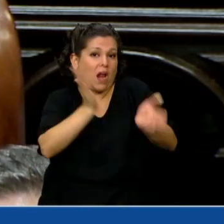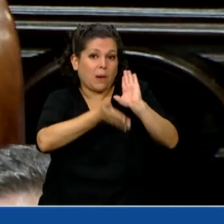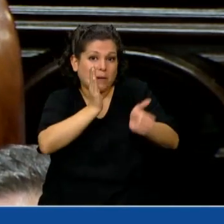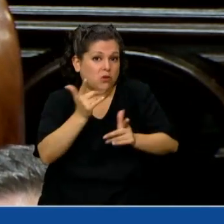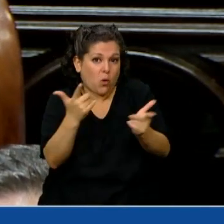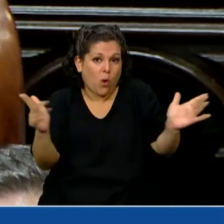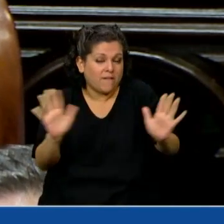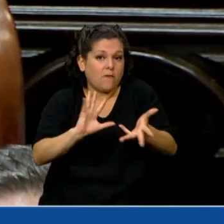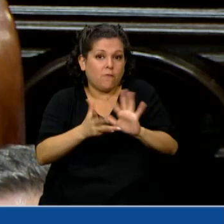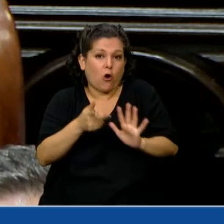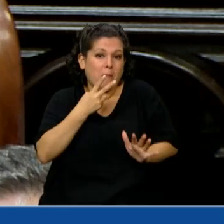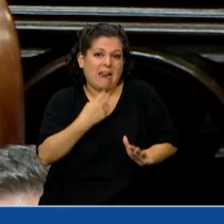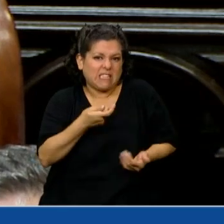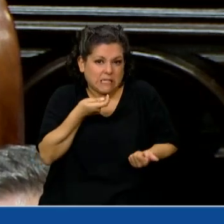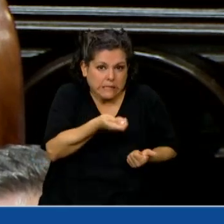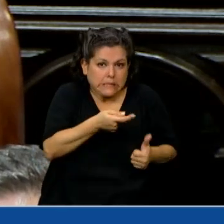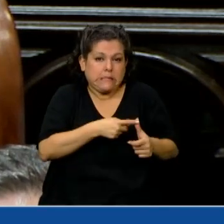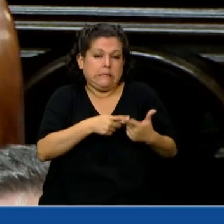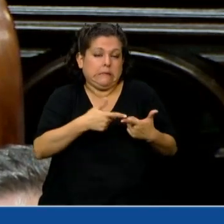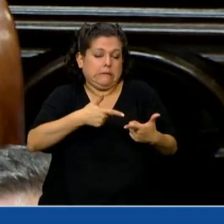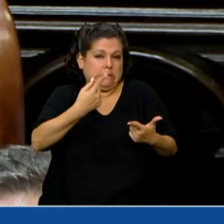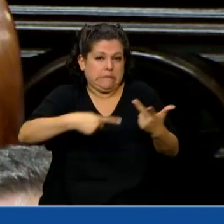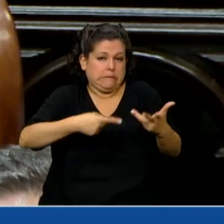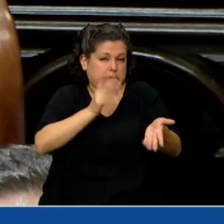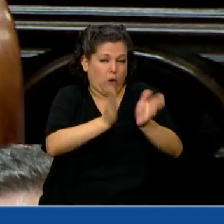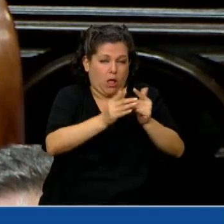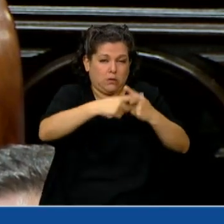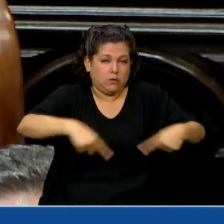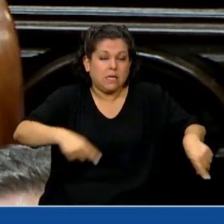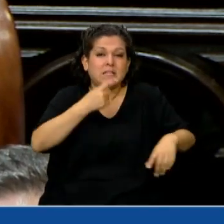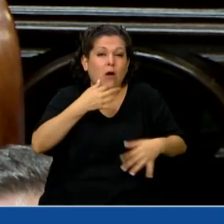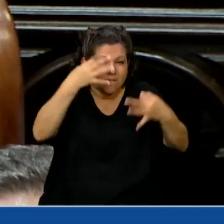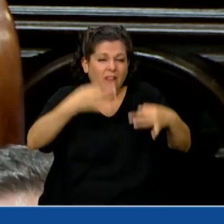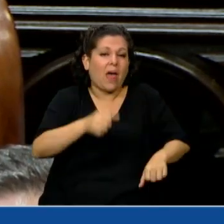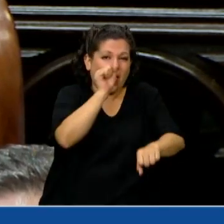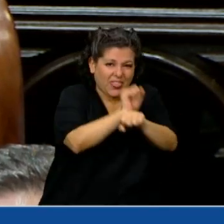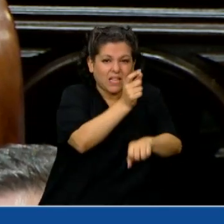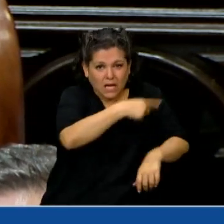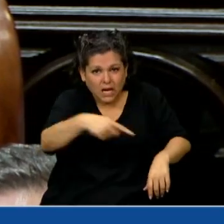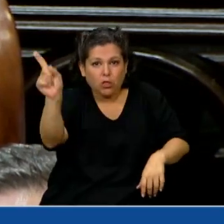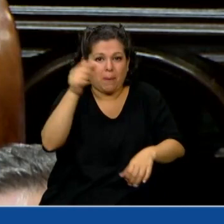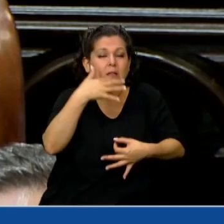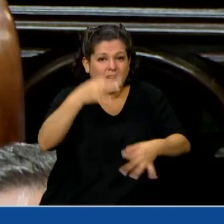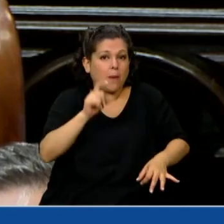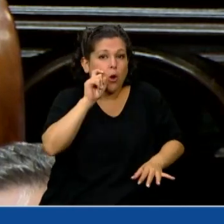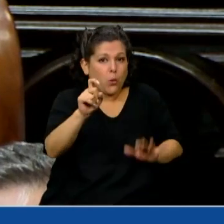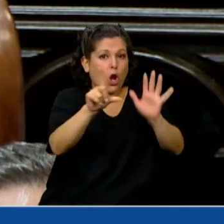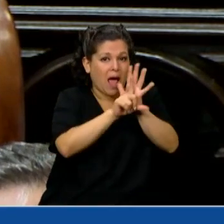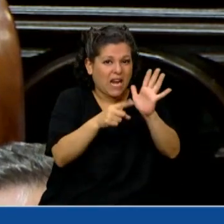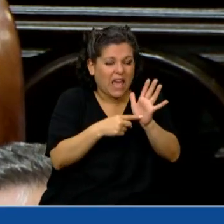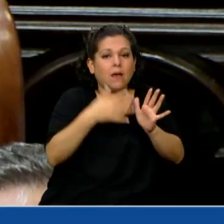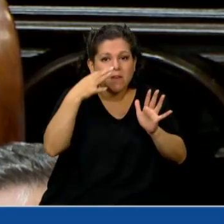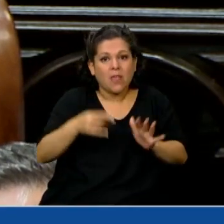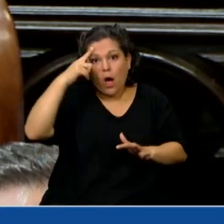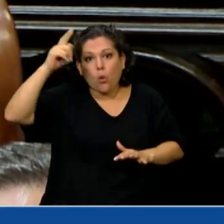ilegal con esa metodología aberrante y hubieran sido detenidos como correspondía porque estaban violando la ley y llevados a un juez